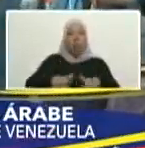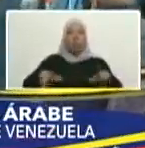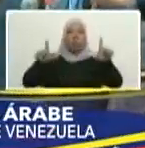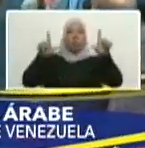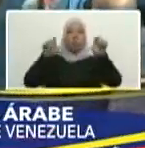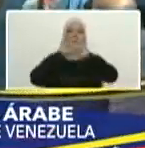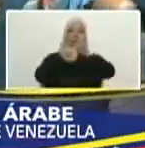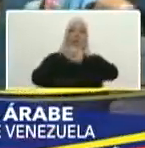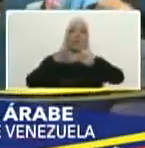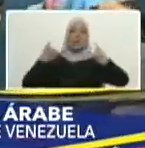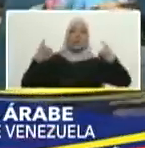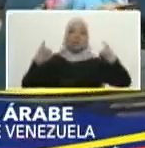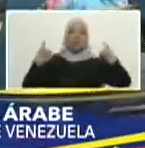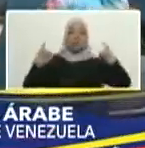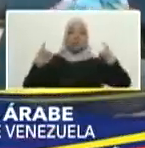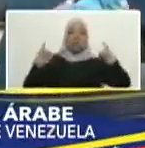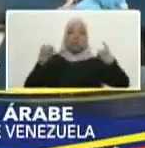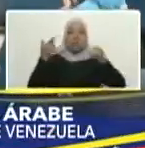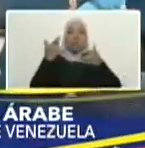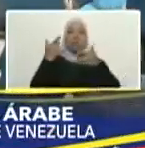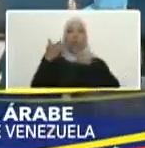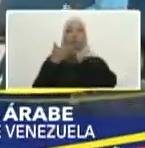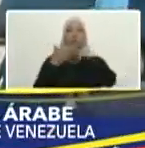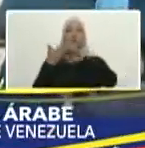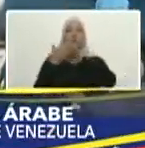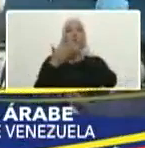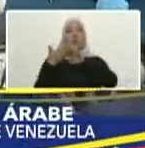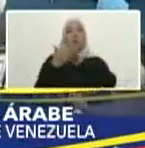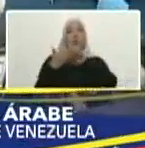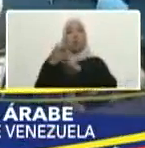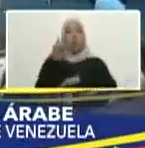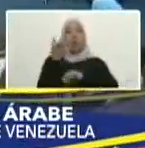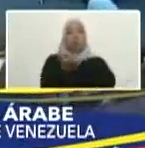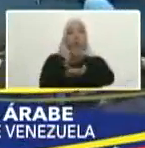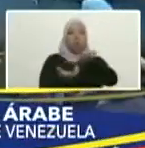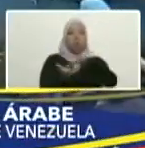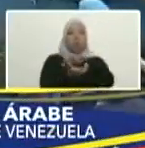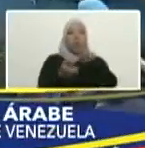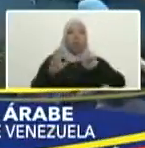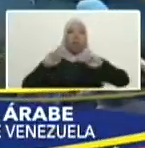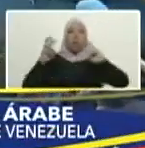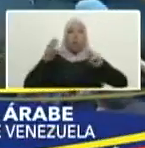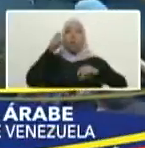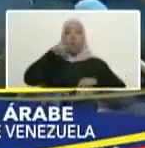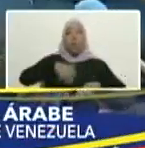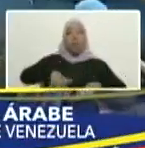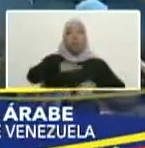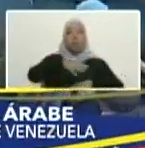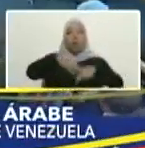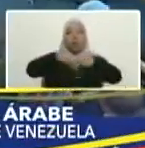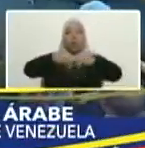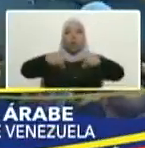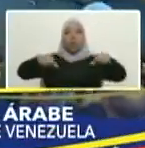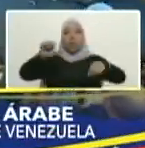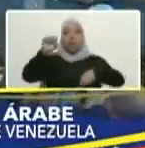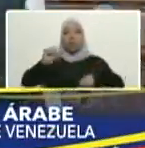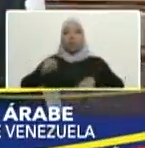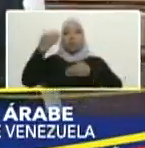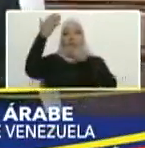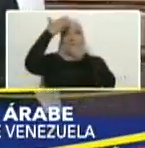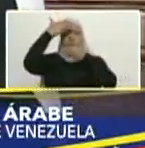la independencia y la solución del tema del pueblo saharaui,